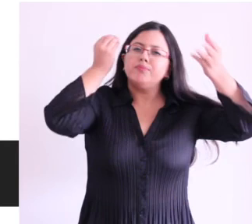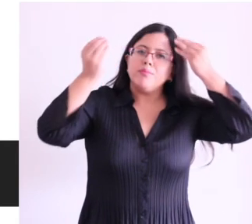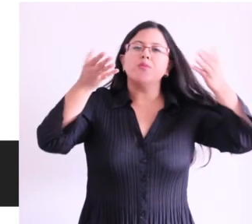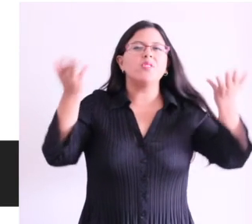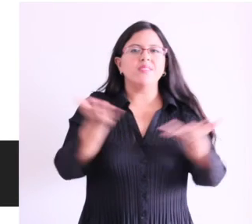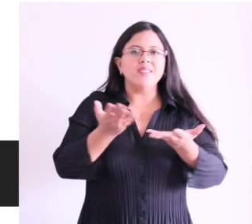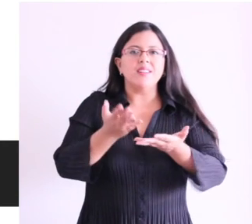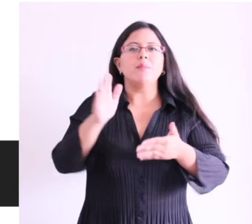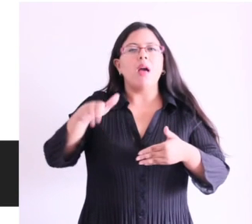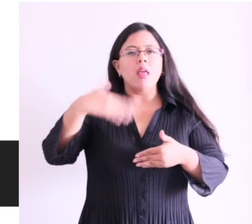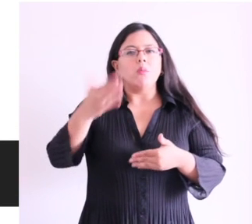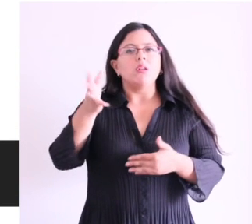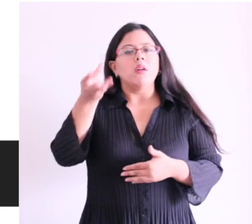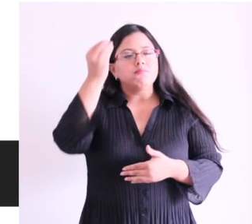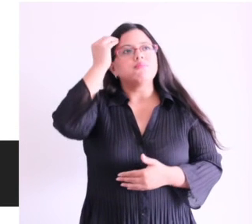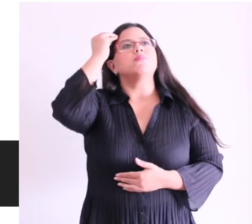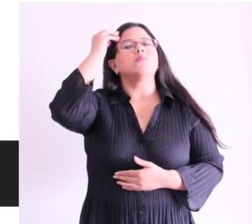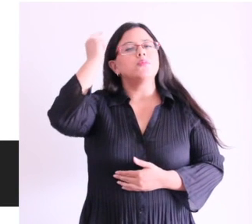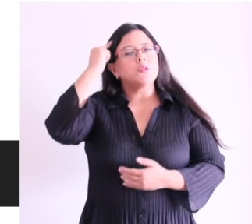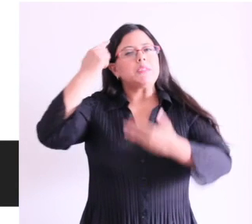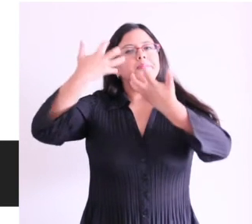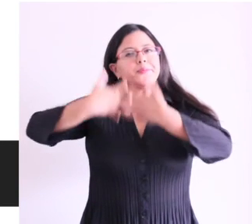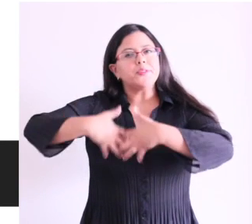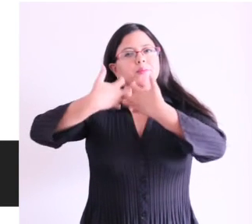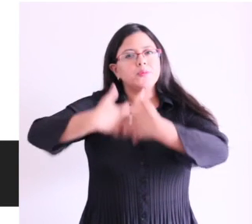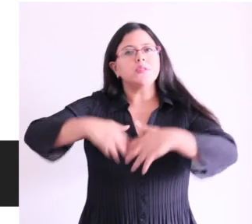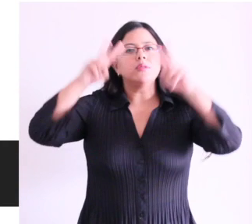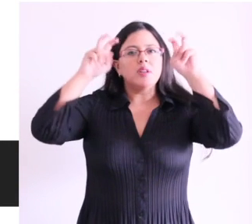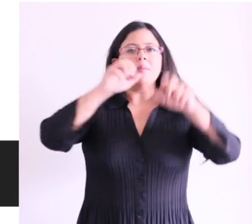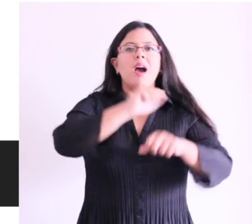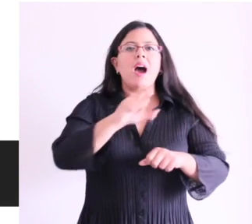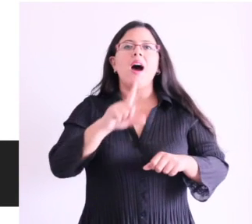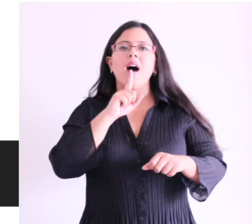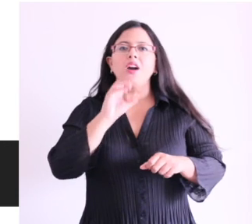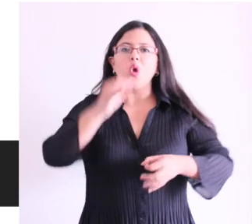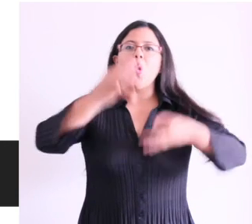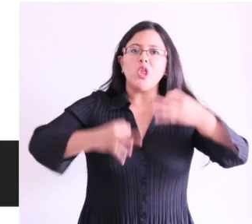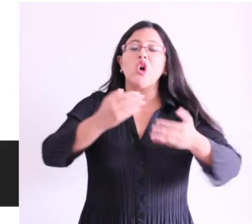reflexionar en torno al contenido de acto jurídico que se estudia en derecho civil.